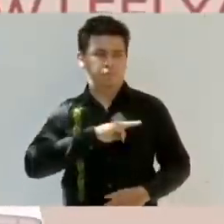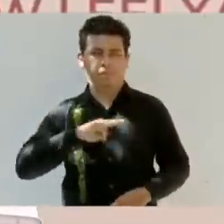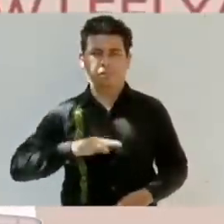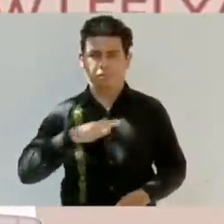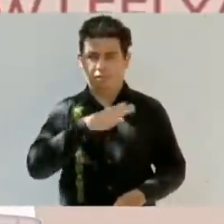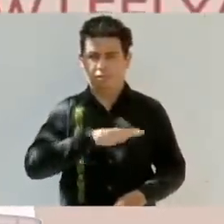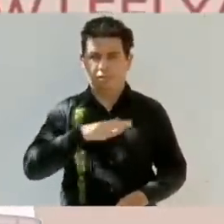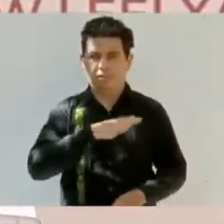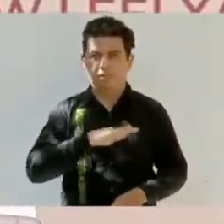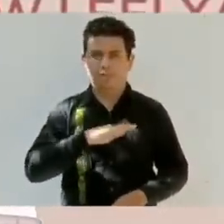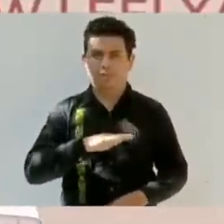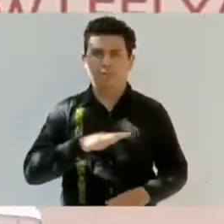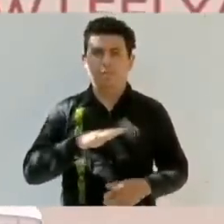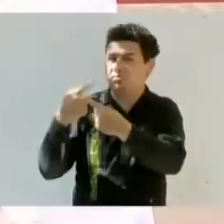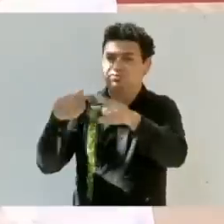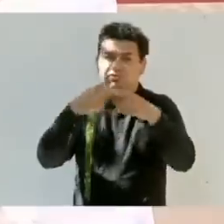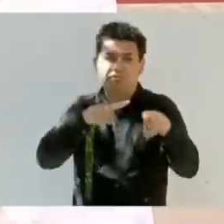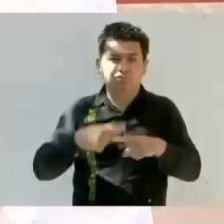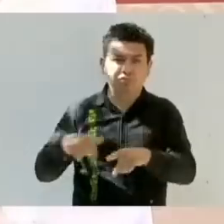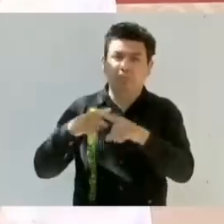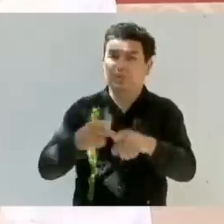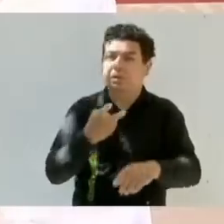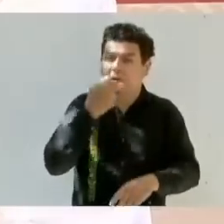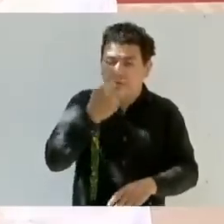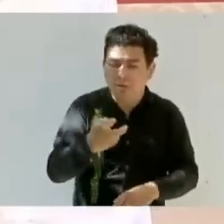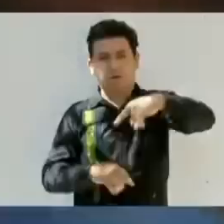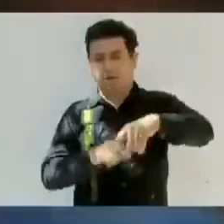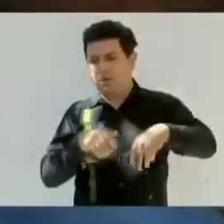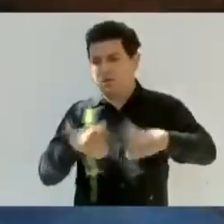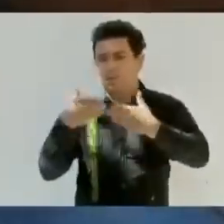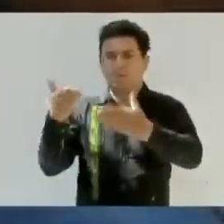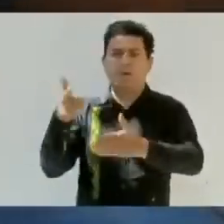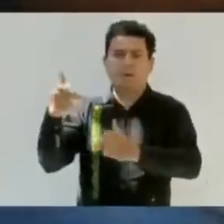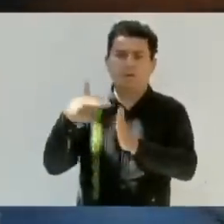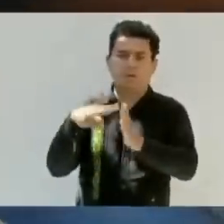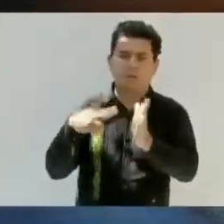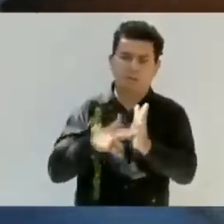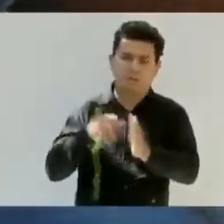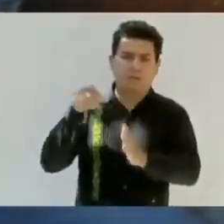César López. Celebramos estar aquí.